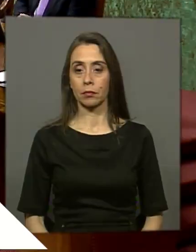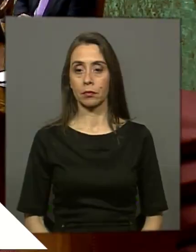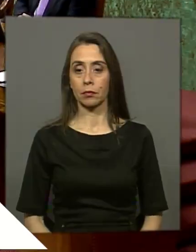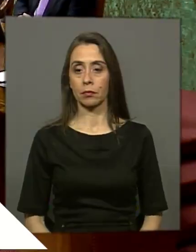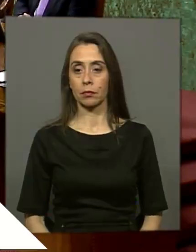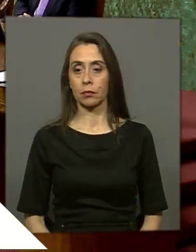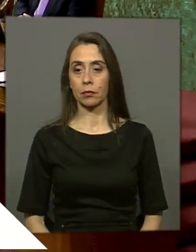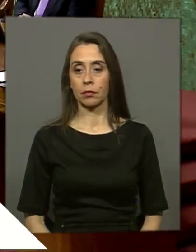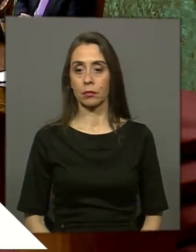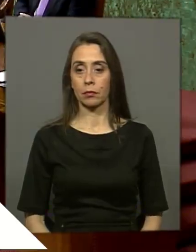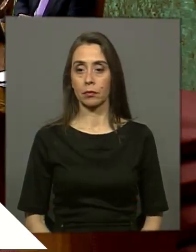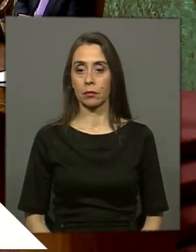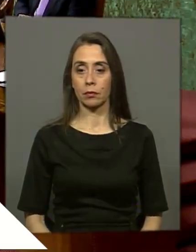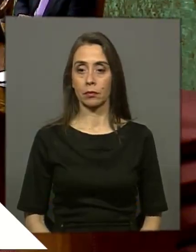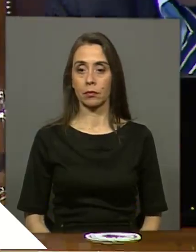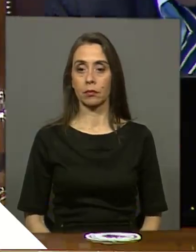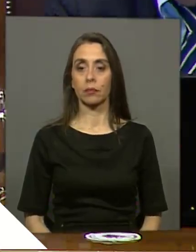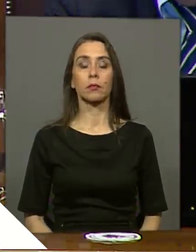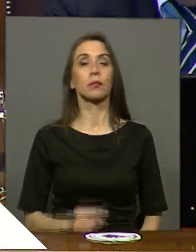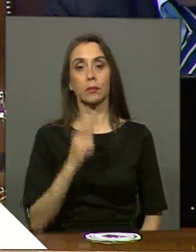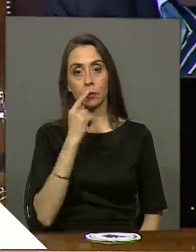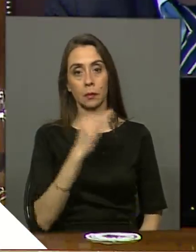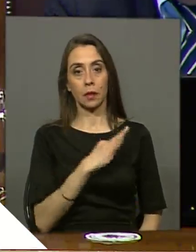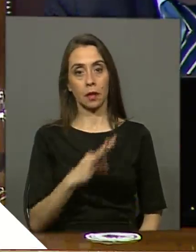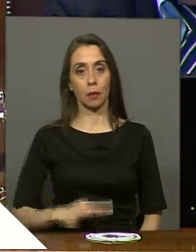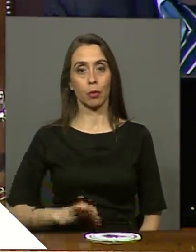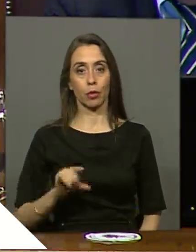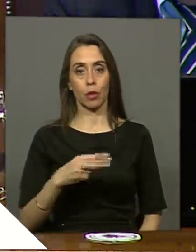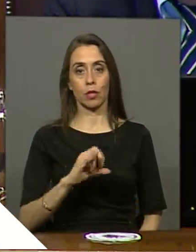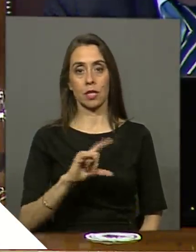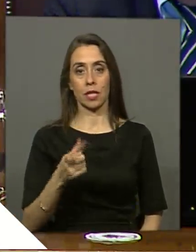está el diputado Chile en el tiempo